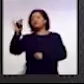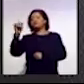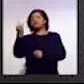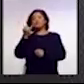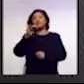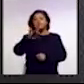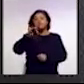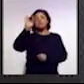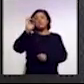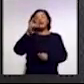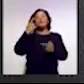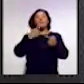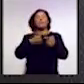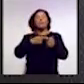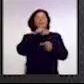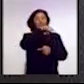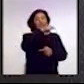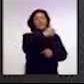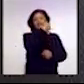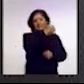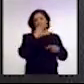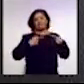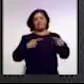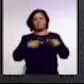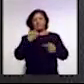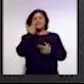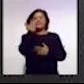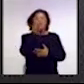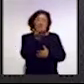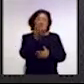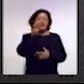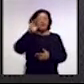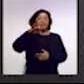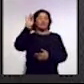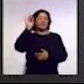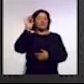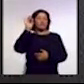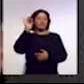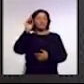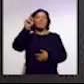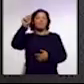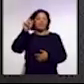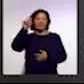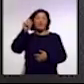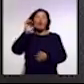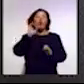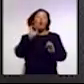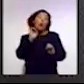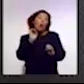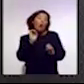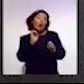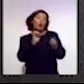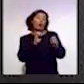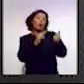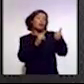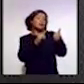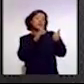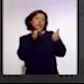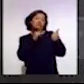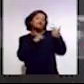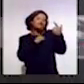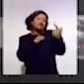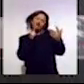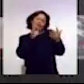la beca para nuestros seis candidatos o algunos de los seis pero dado que los seis que postulamos